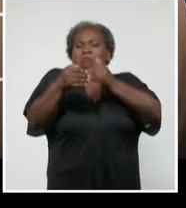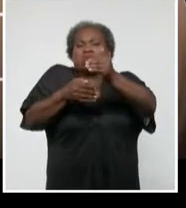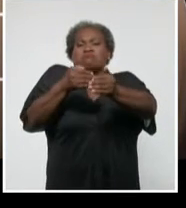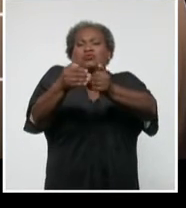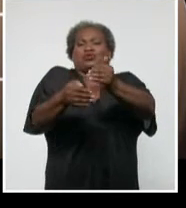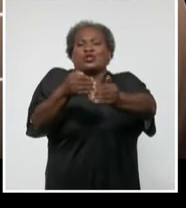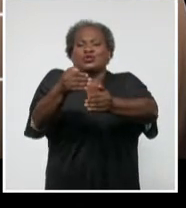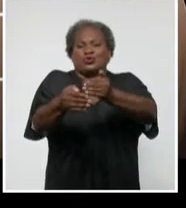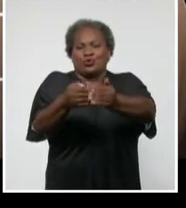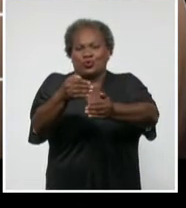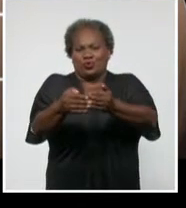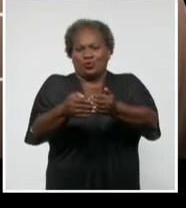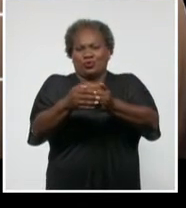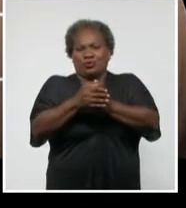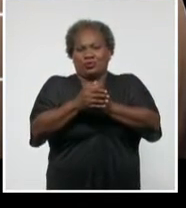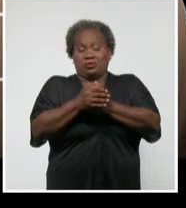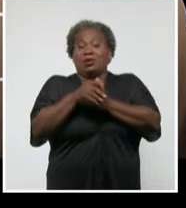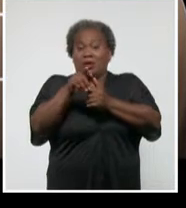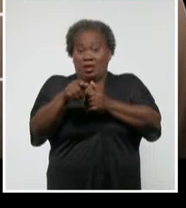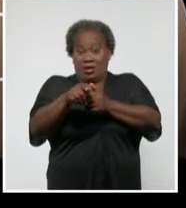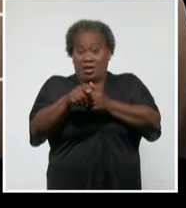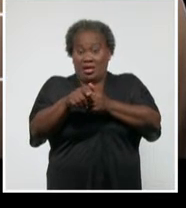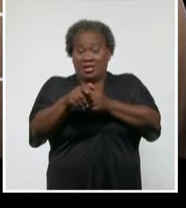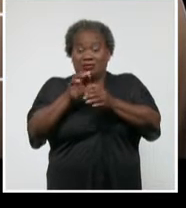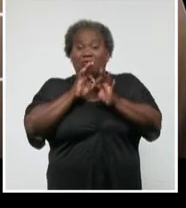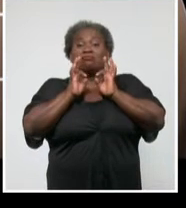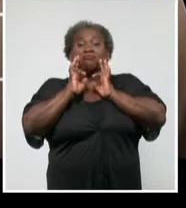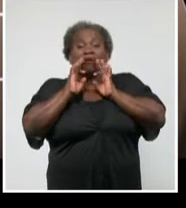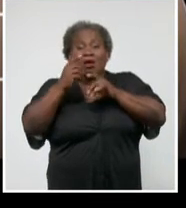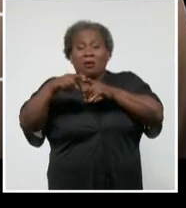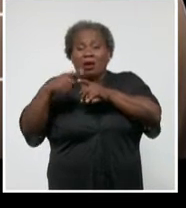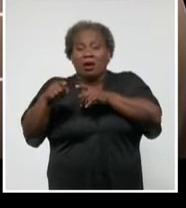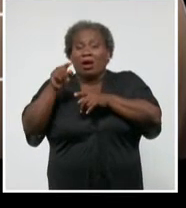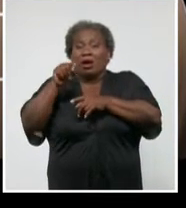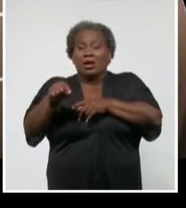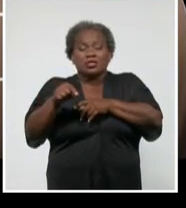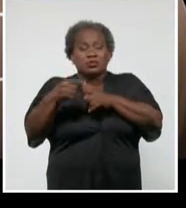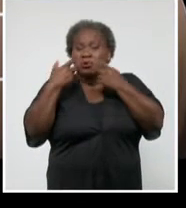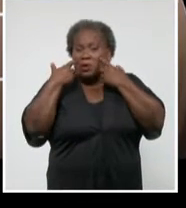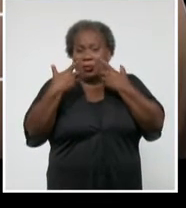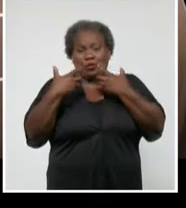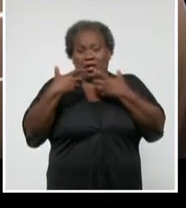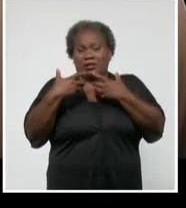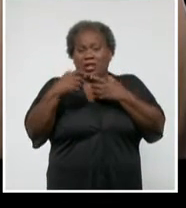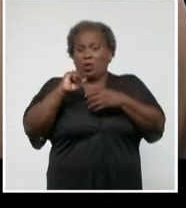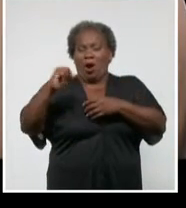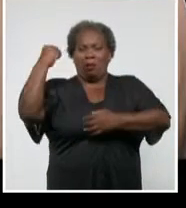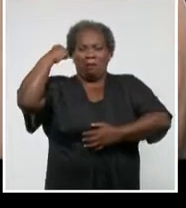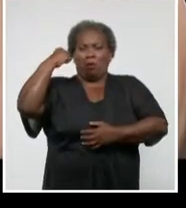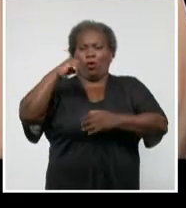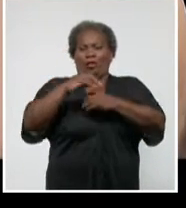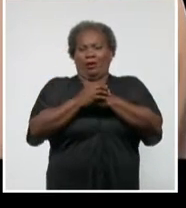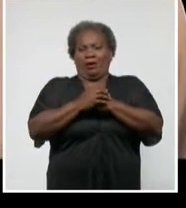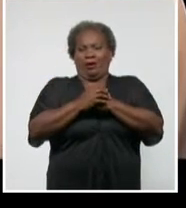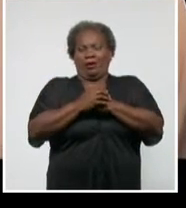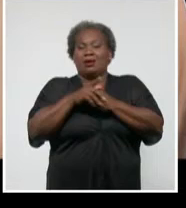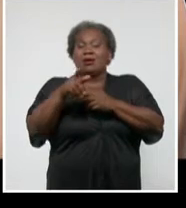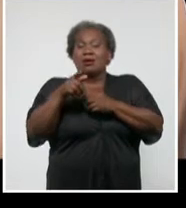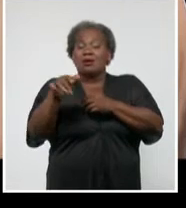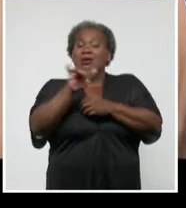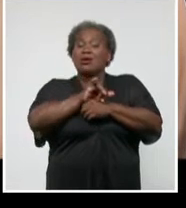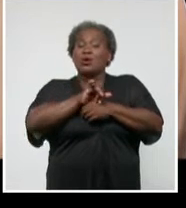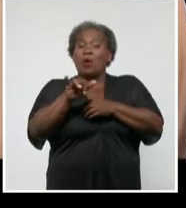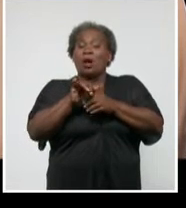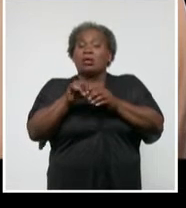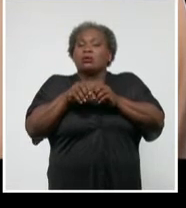largo de la historia en que los medios de comunicación se han convertido en factores de poder y por lo tanto de influir